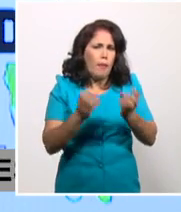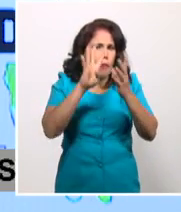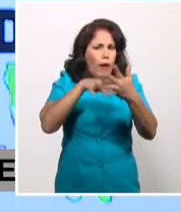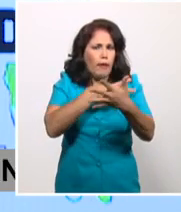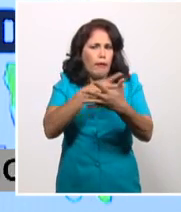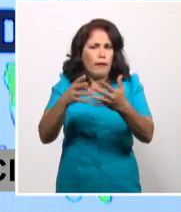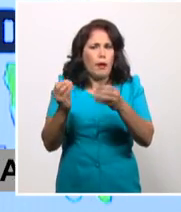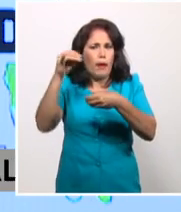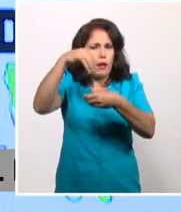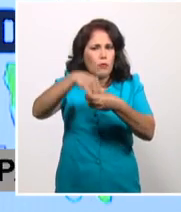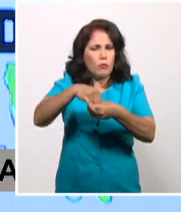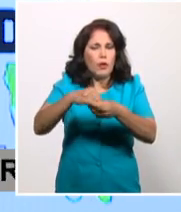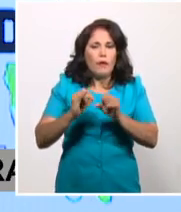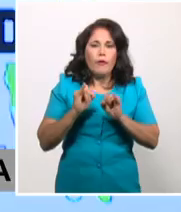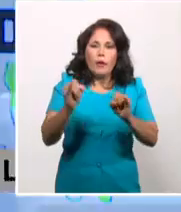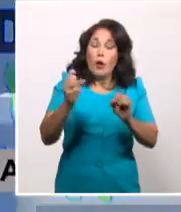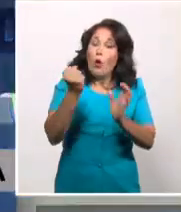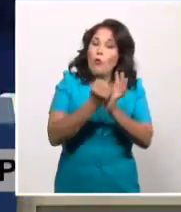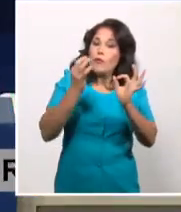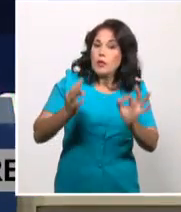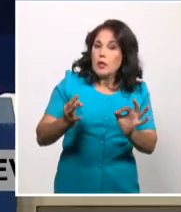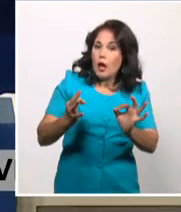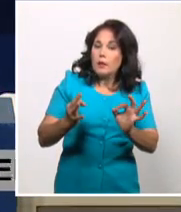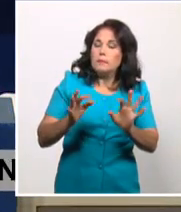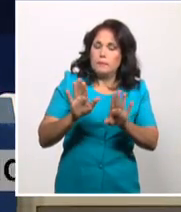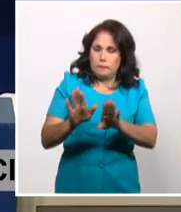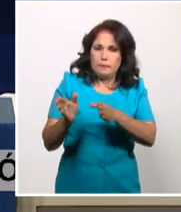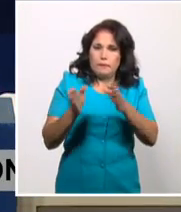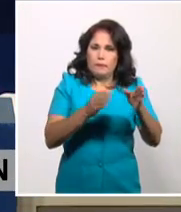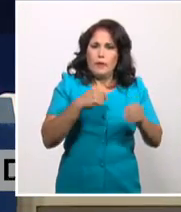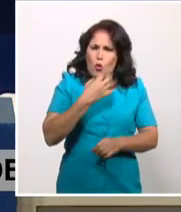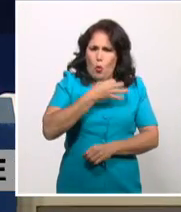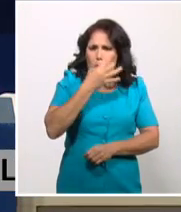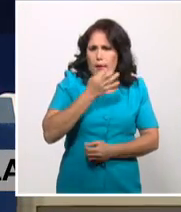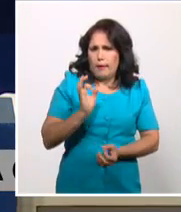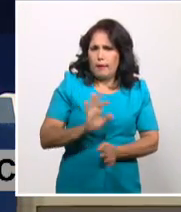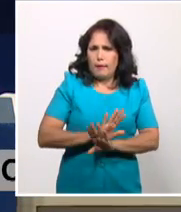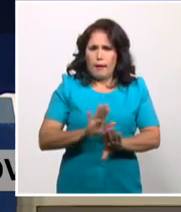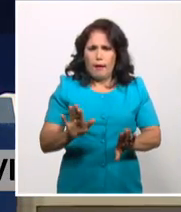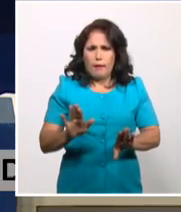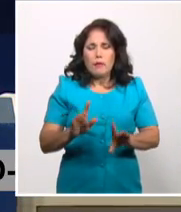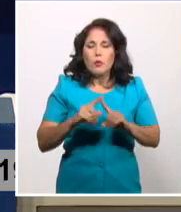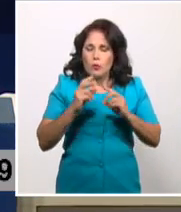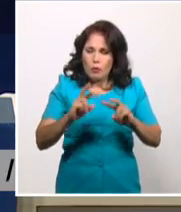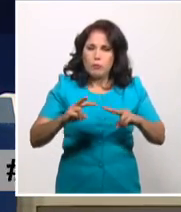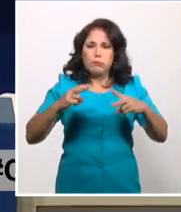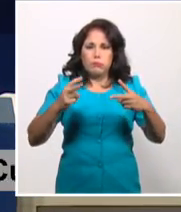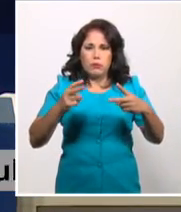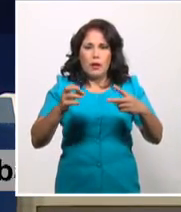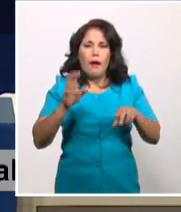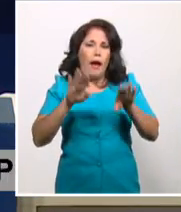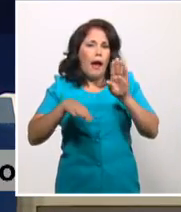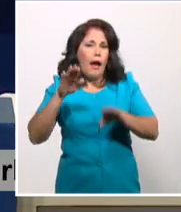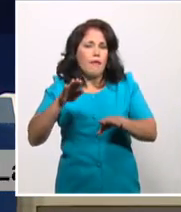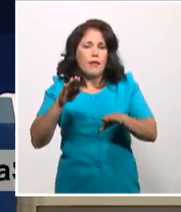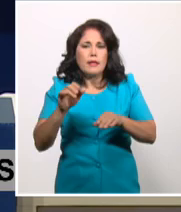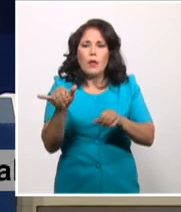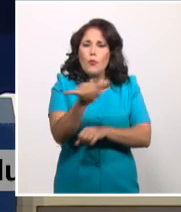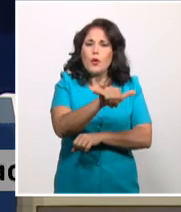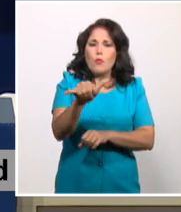ser incluido en el parte oficial? Bueno, creo que yo lo expliqué y que por eso es que hay veces no hay